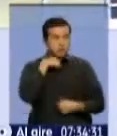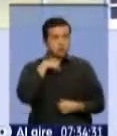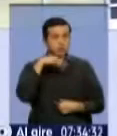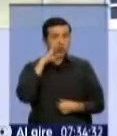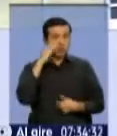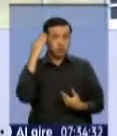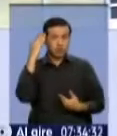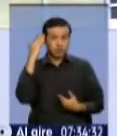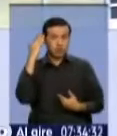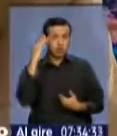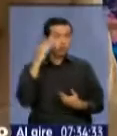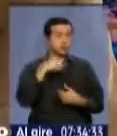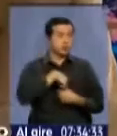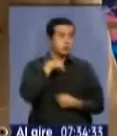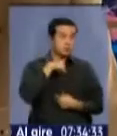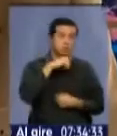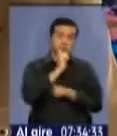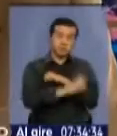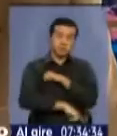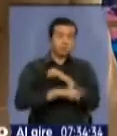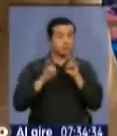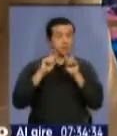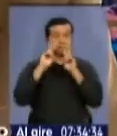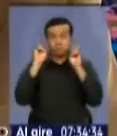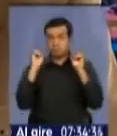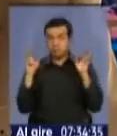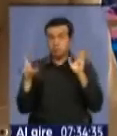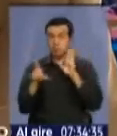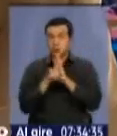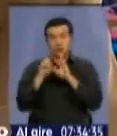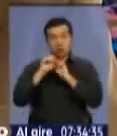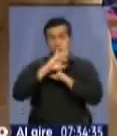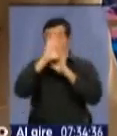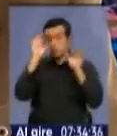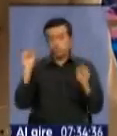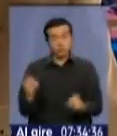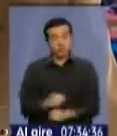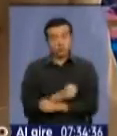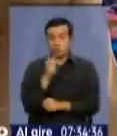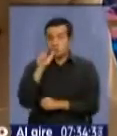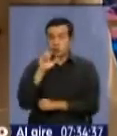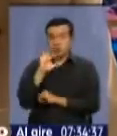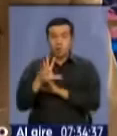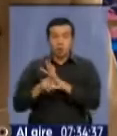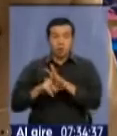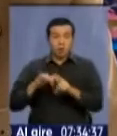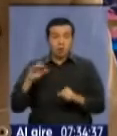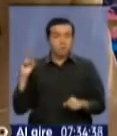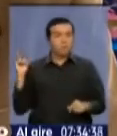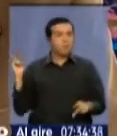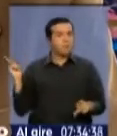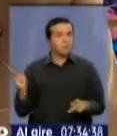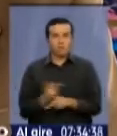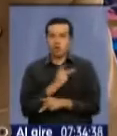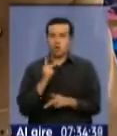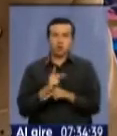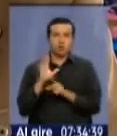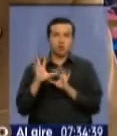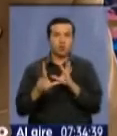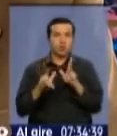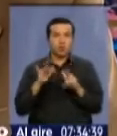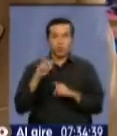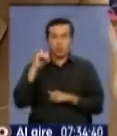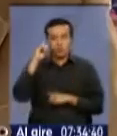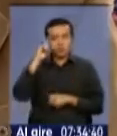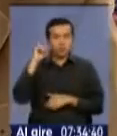de lo político. Sí, pero ese es un tema, si la ley es muy clara, uno no puede llevarse un solo dólar